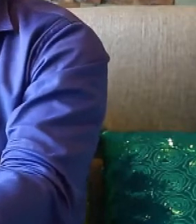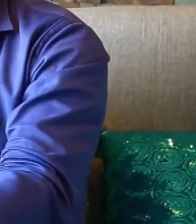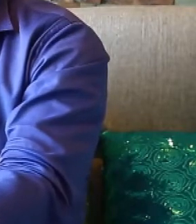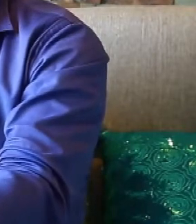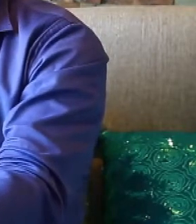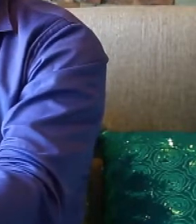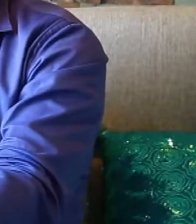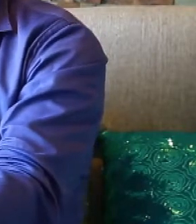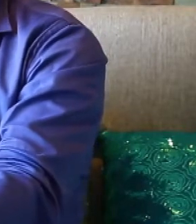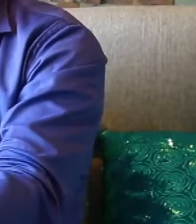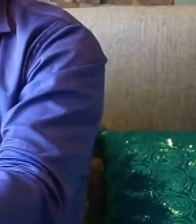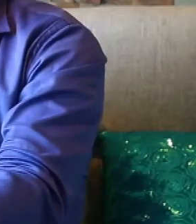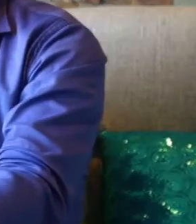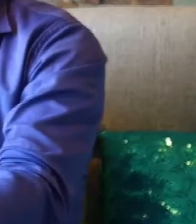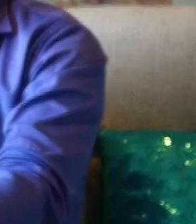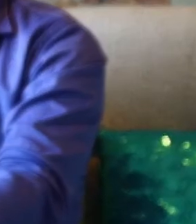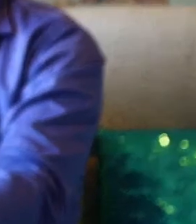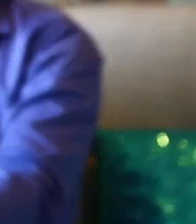vida.